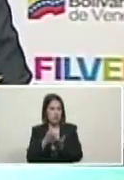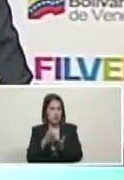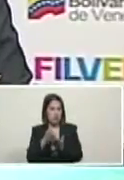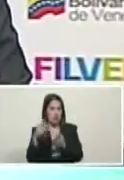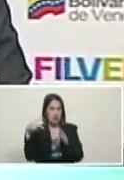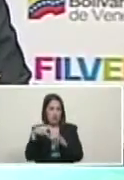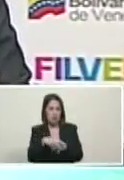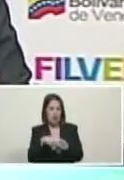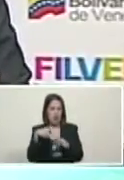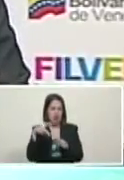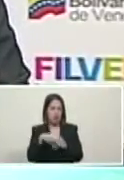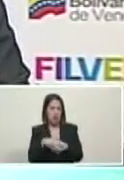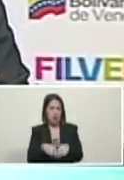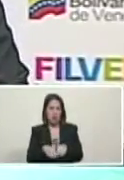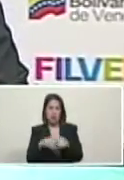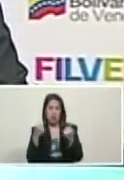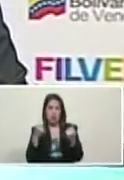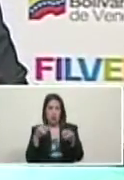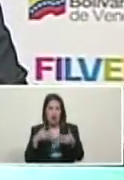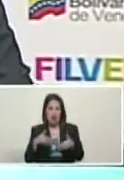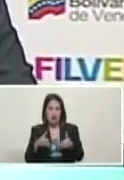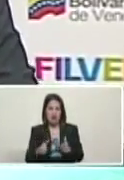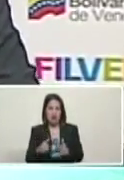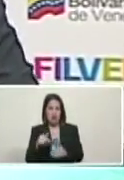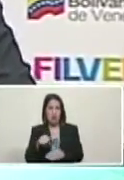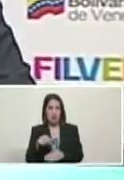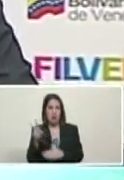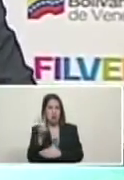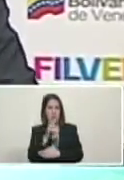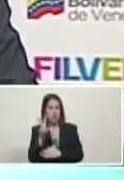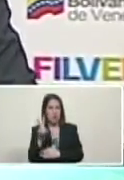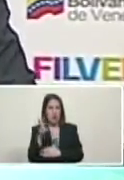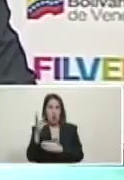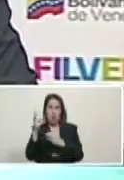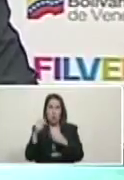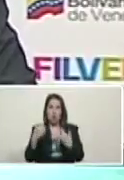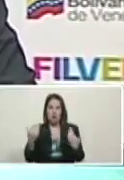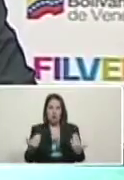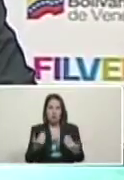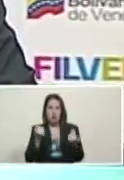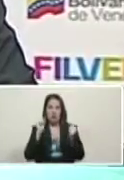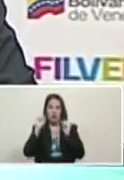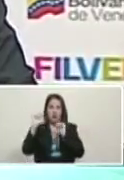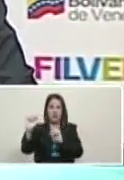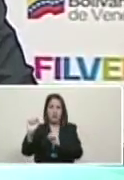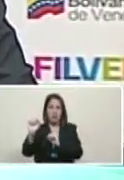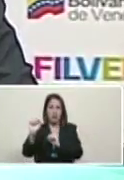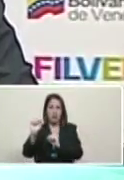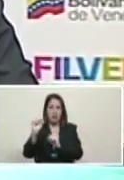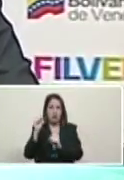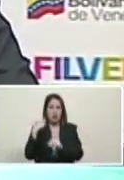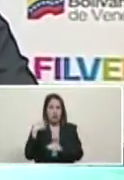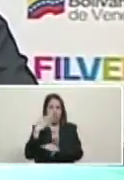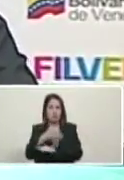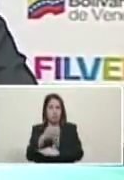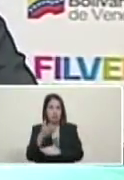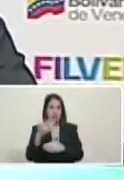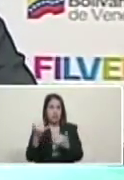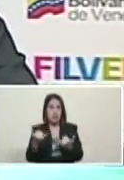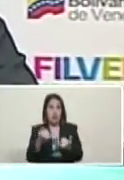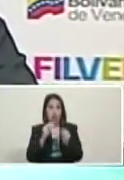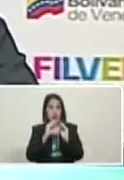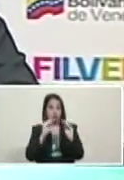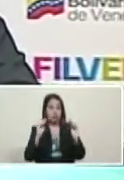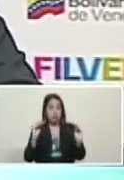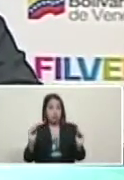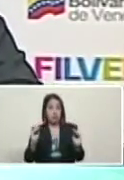denigrando y dañando el gentilicio venezolano? ¿Cuándo vamos a salir a defenderlo? Digo yo. Se lo digo a los venezolanos